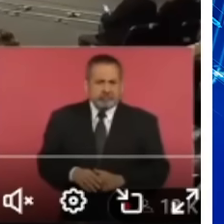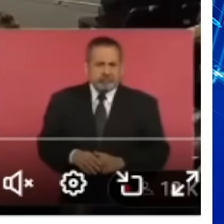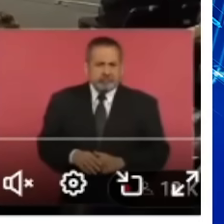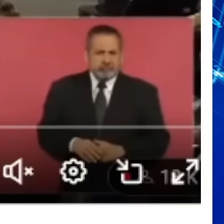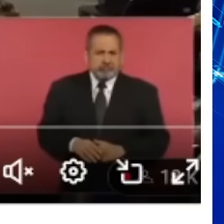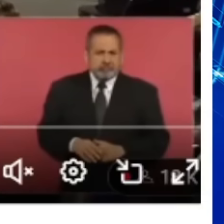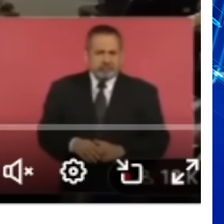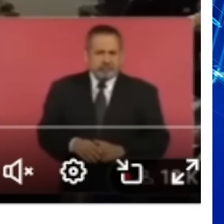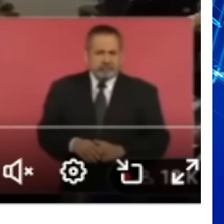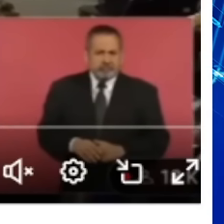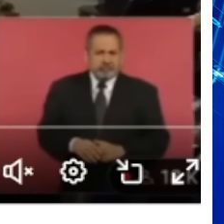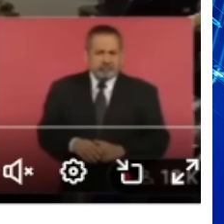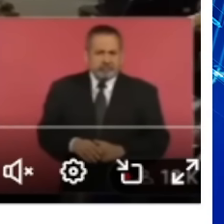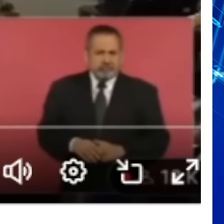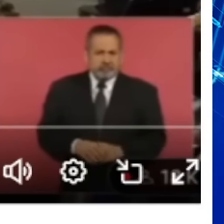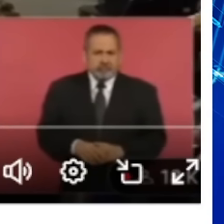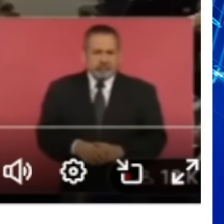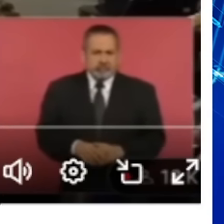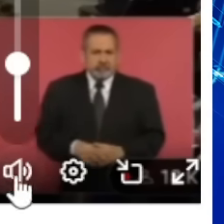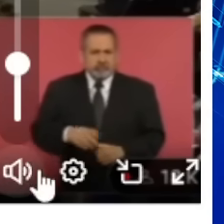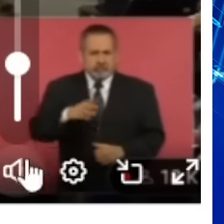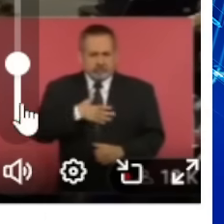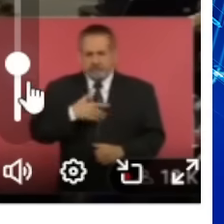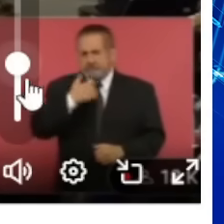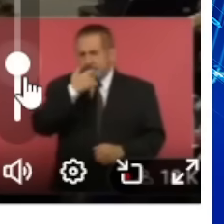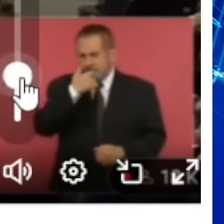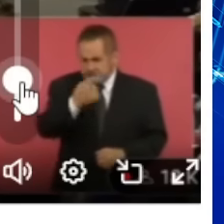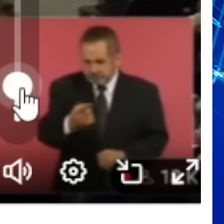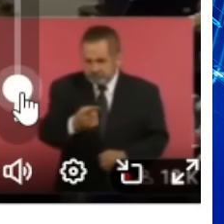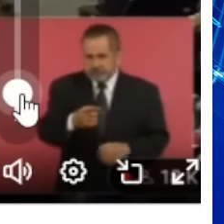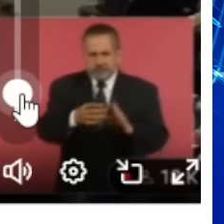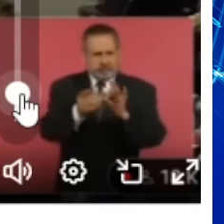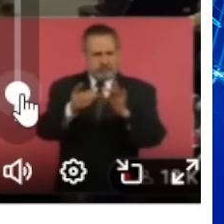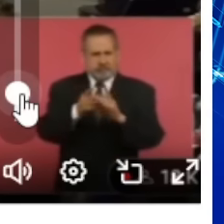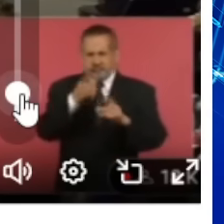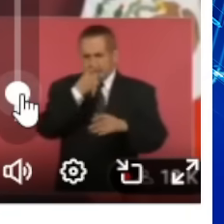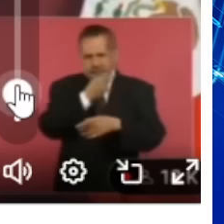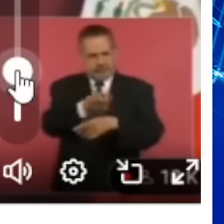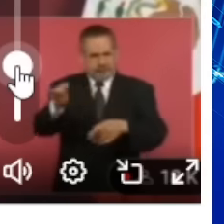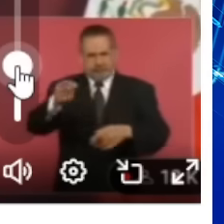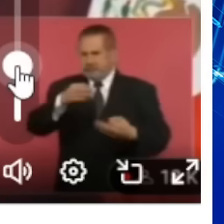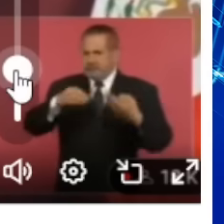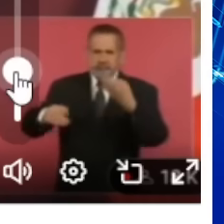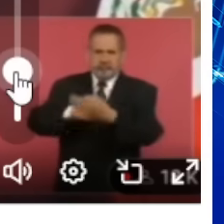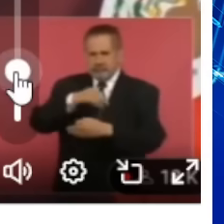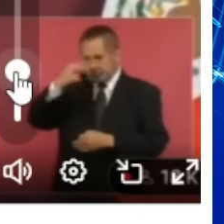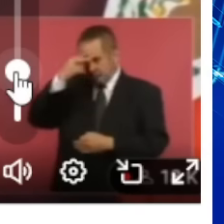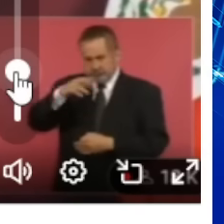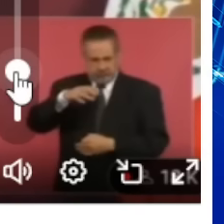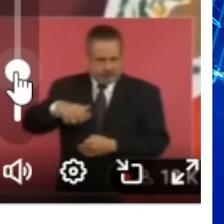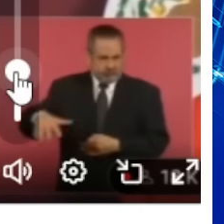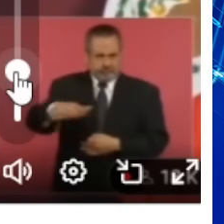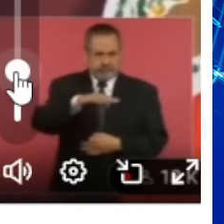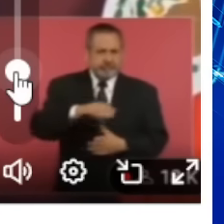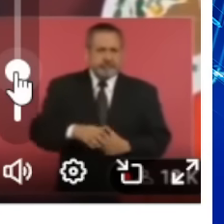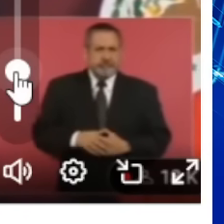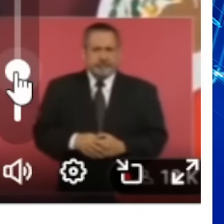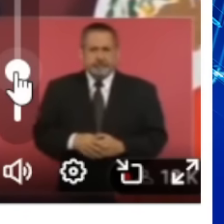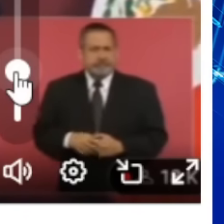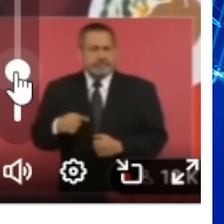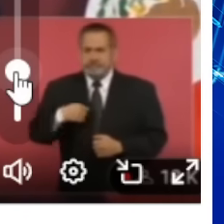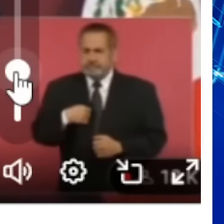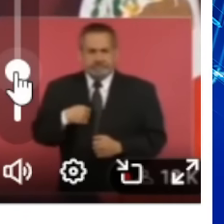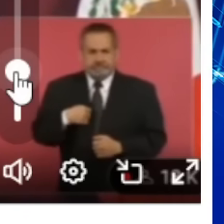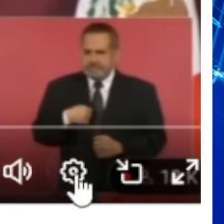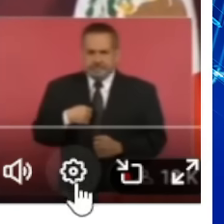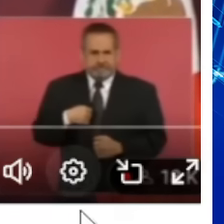y claro desde Palacio Nacional Yo quiero decirles aquí a todos los mexicanos de que yo no me